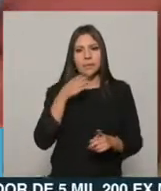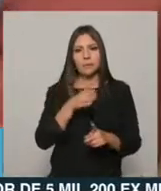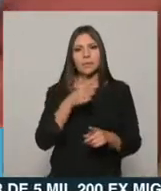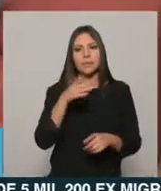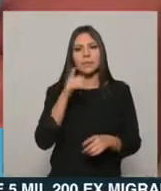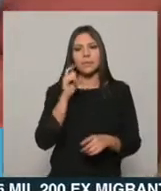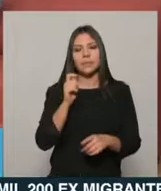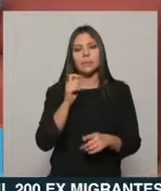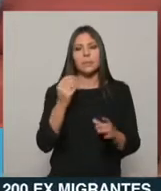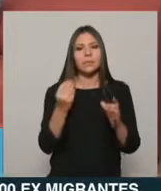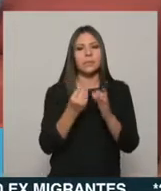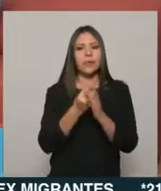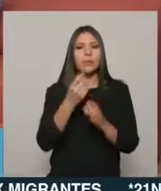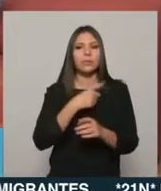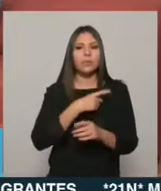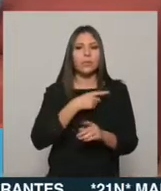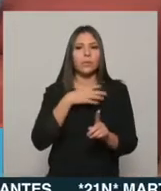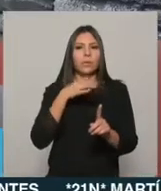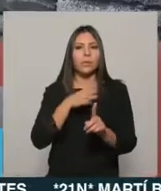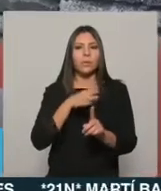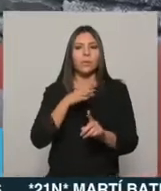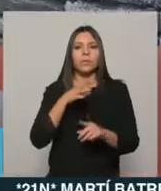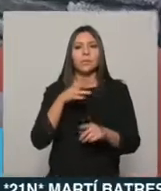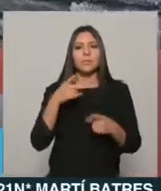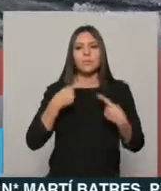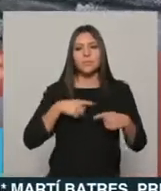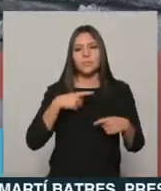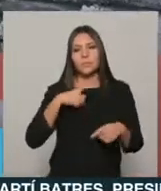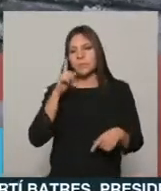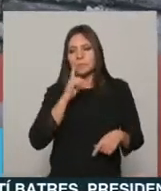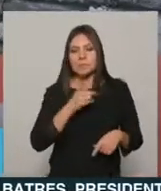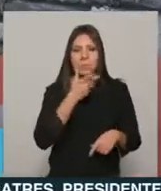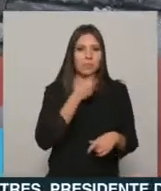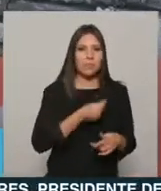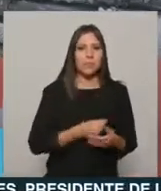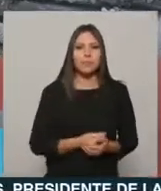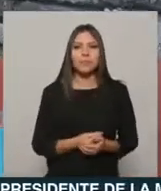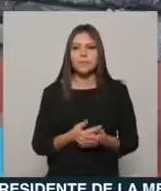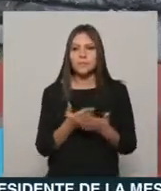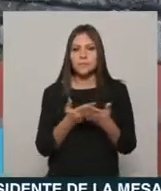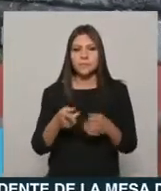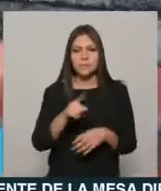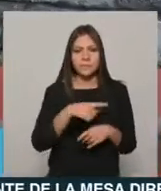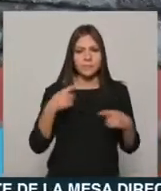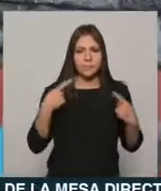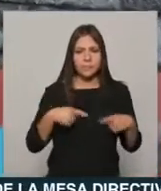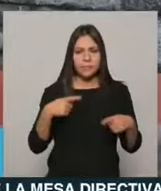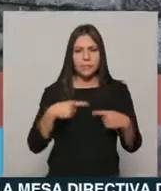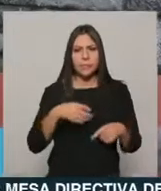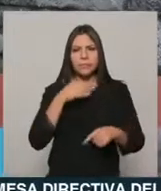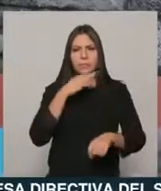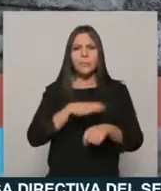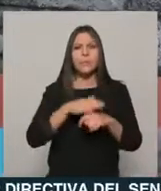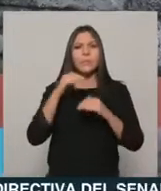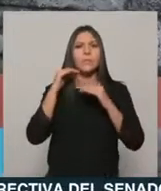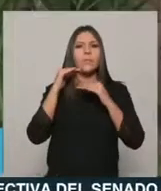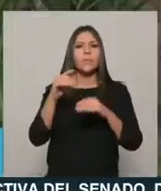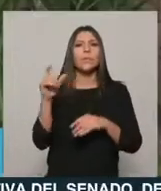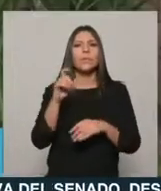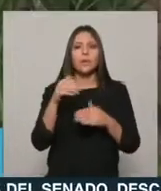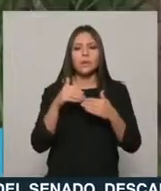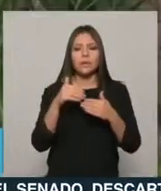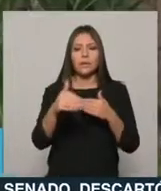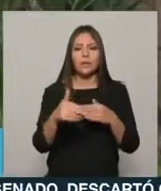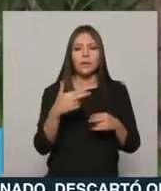hetero. Bueno, pues invítanos, Fernando, a toda la audiencia, pues a que los acompañemos. Es una temporada que estará ¿hasta cuándo? Estamos hasta mediados